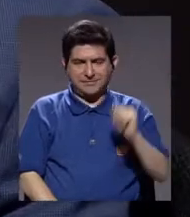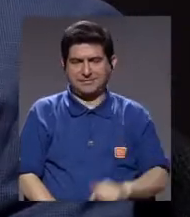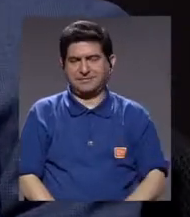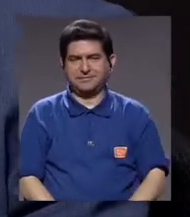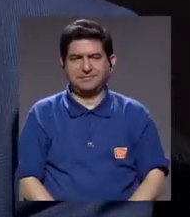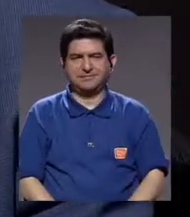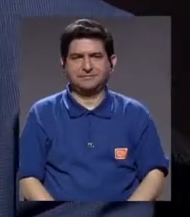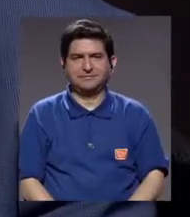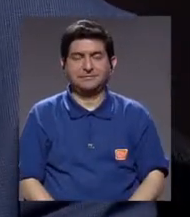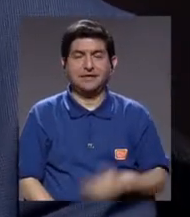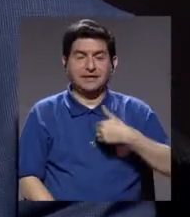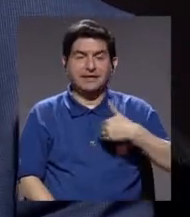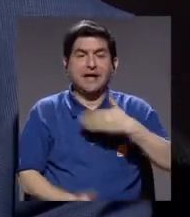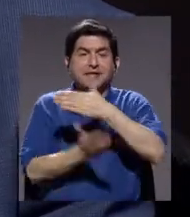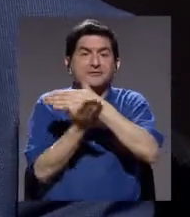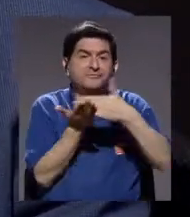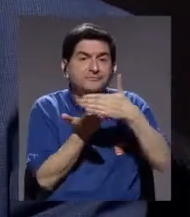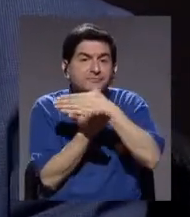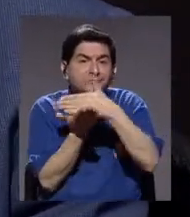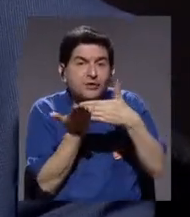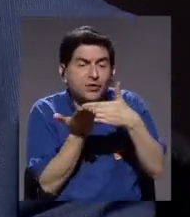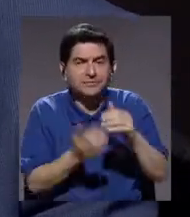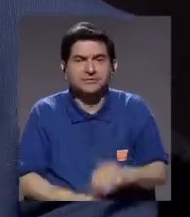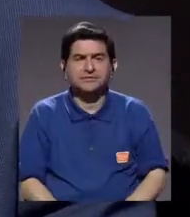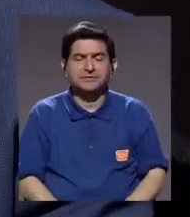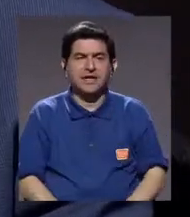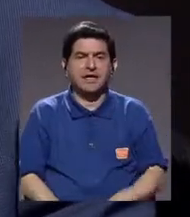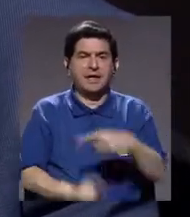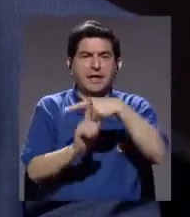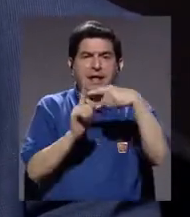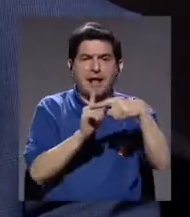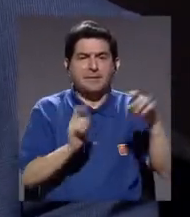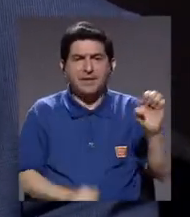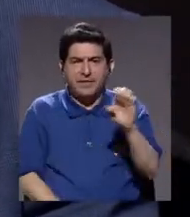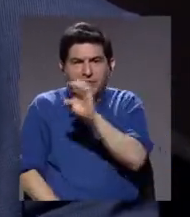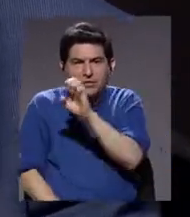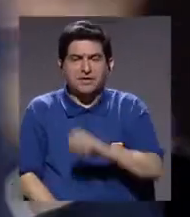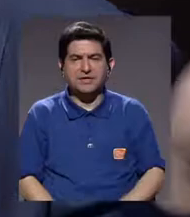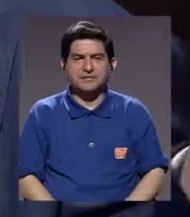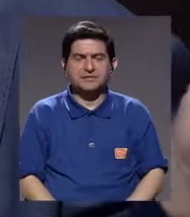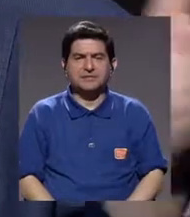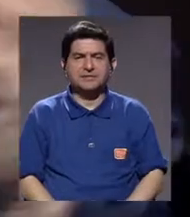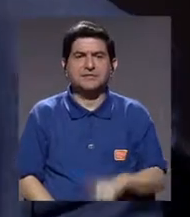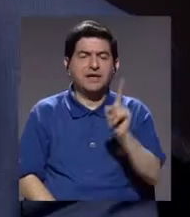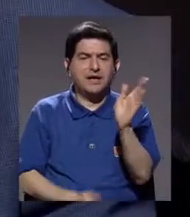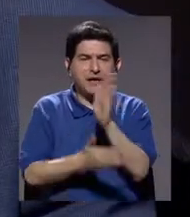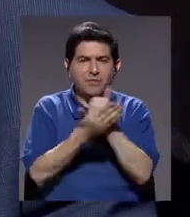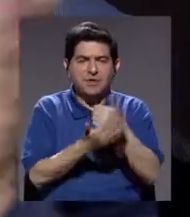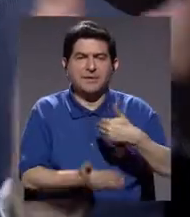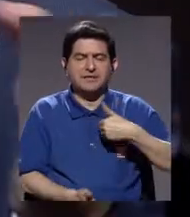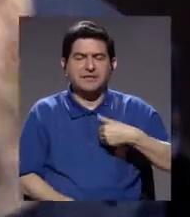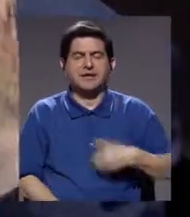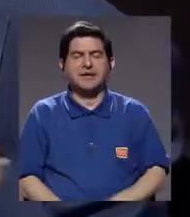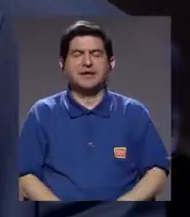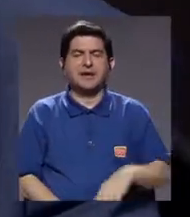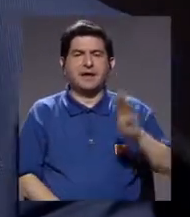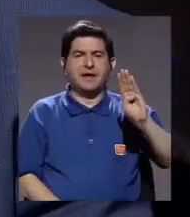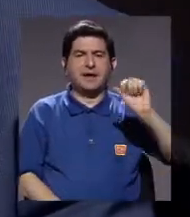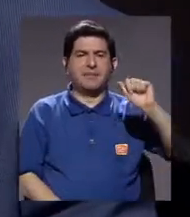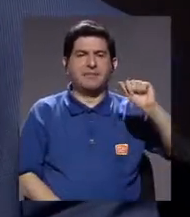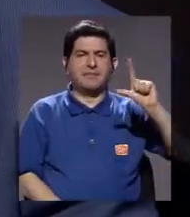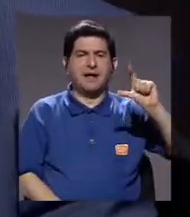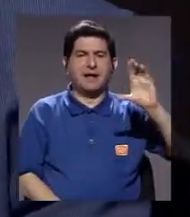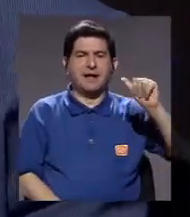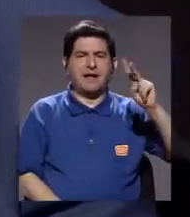con fronteras al Medio Oriente. De un lado tenemos los Balcanes, Europa,